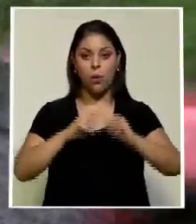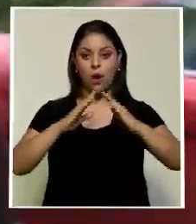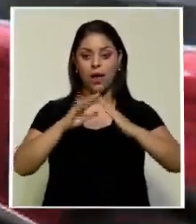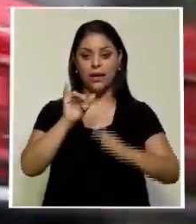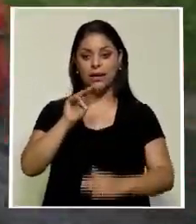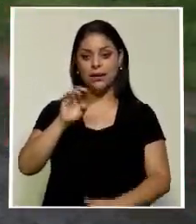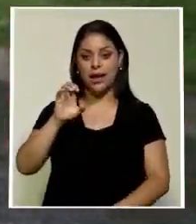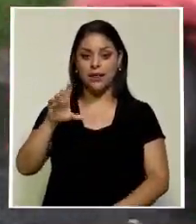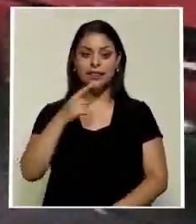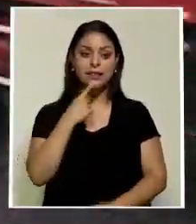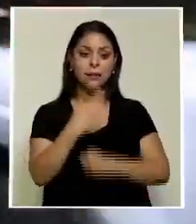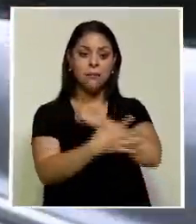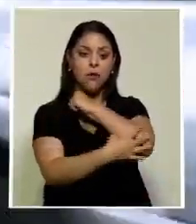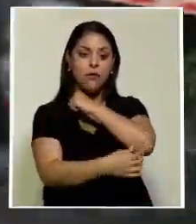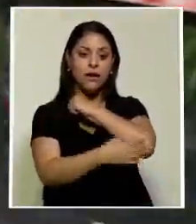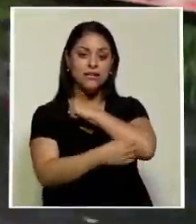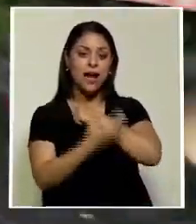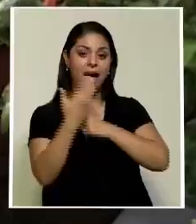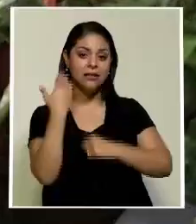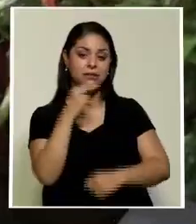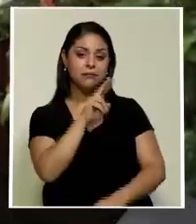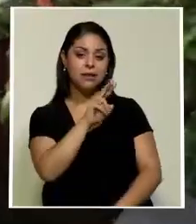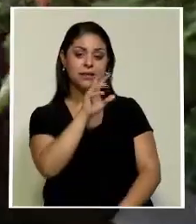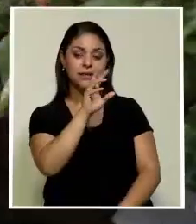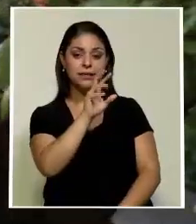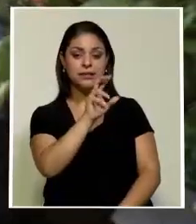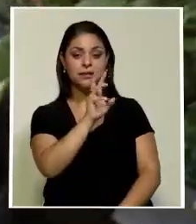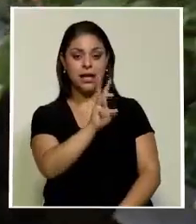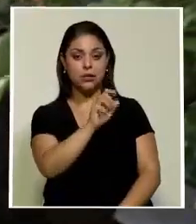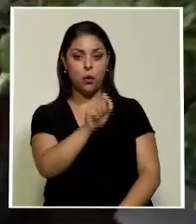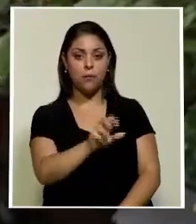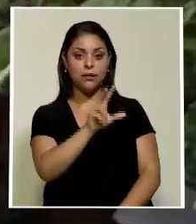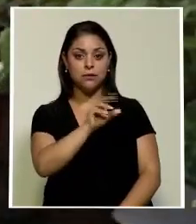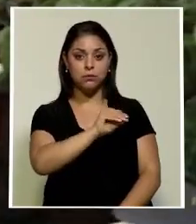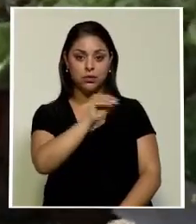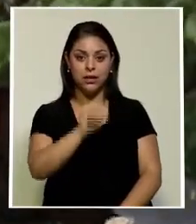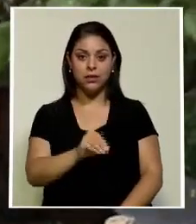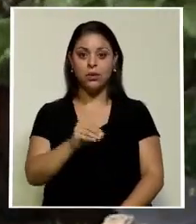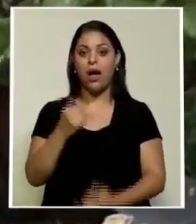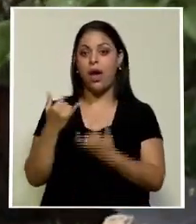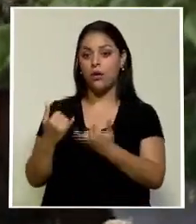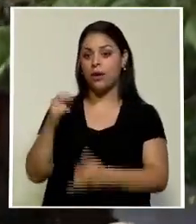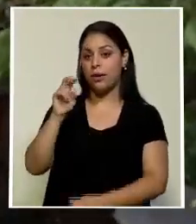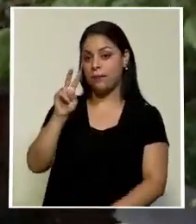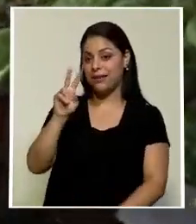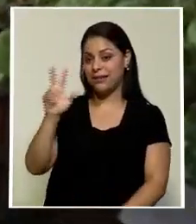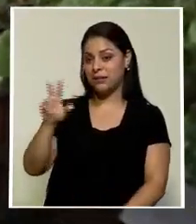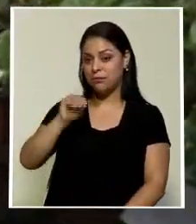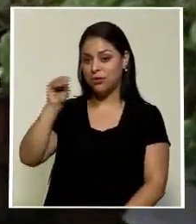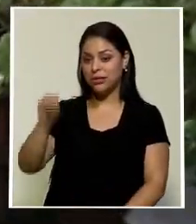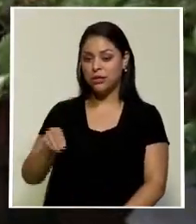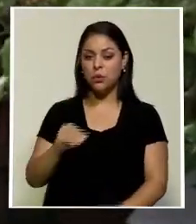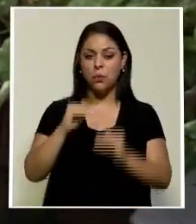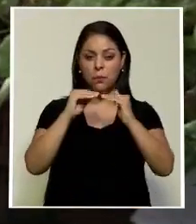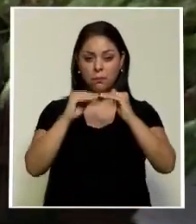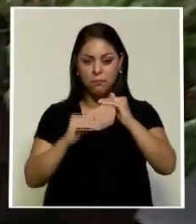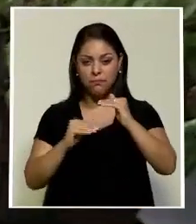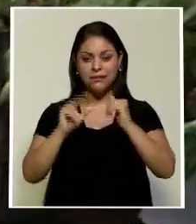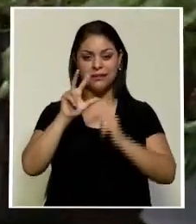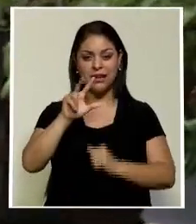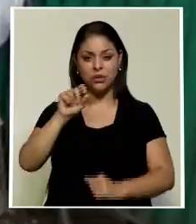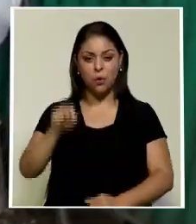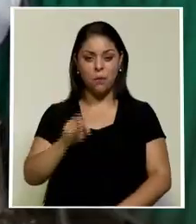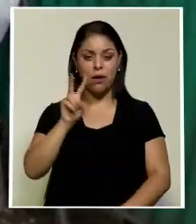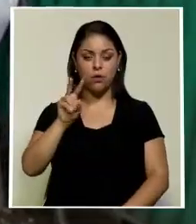país pasó de 26,2% a 23%, lo que significa una reducción de 3,2 puntos porcentuales, es